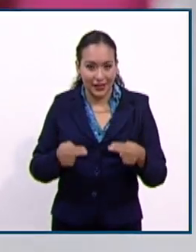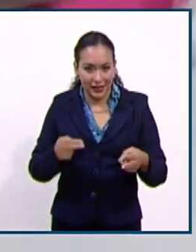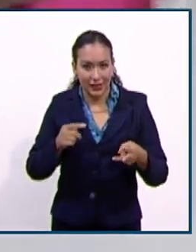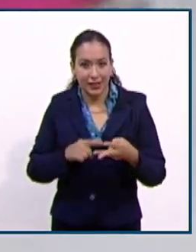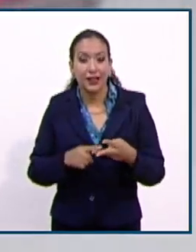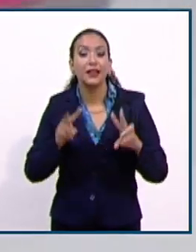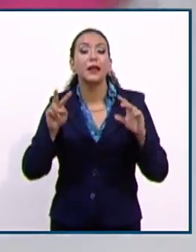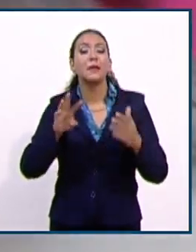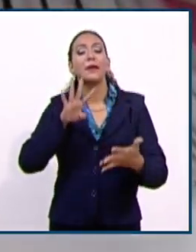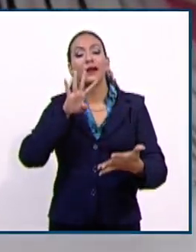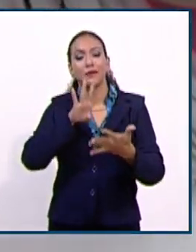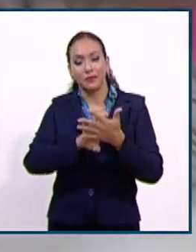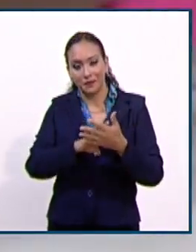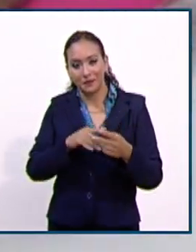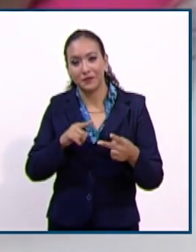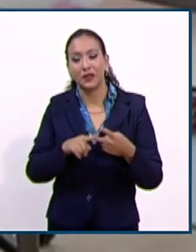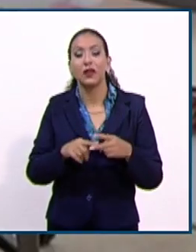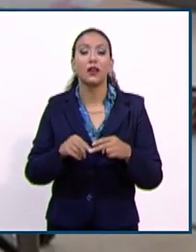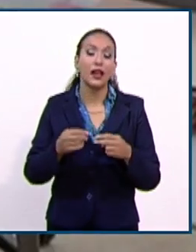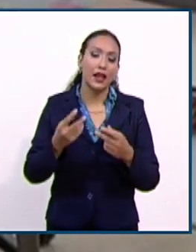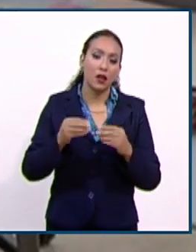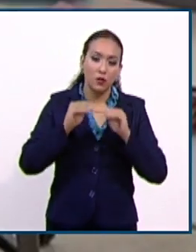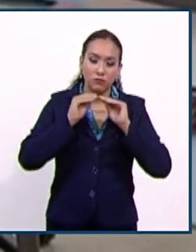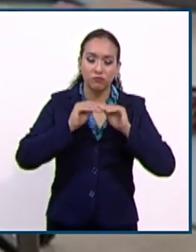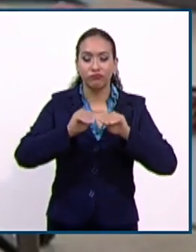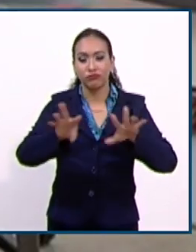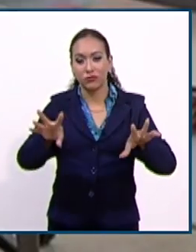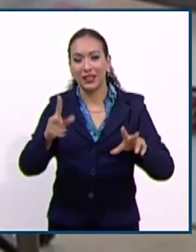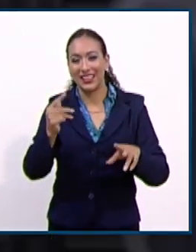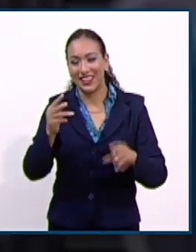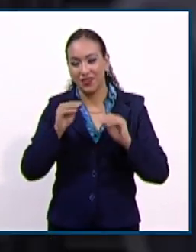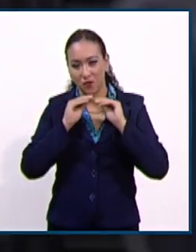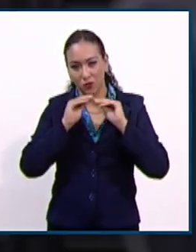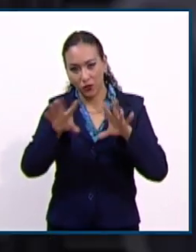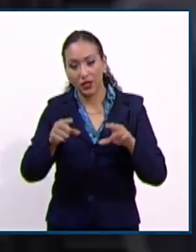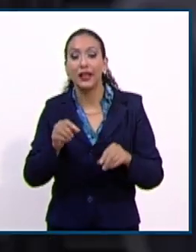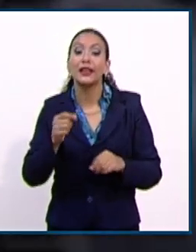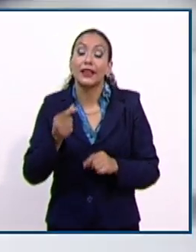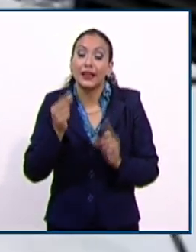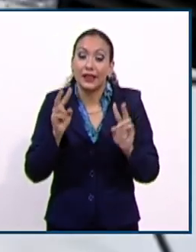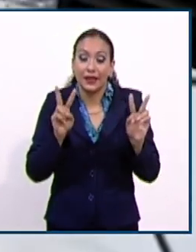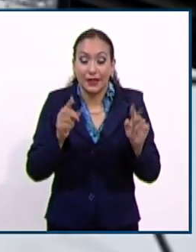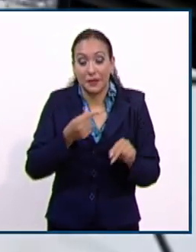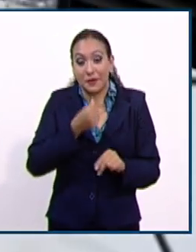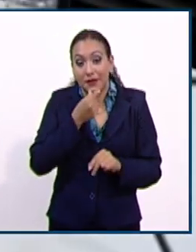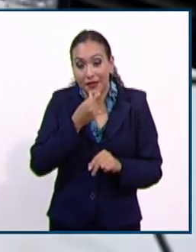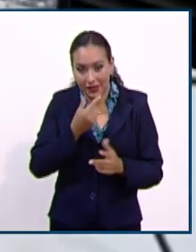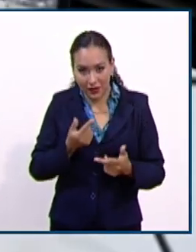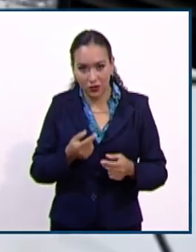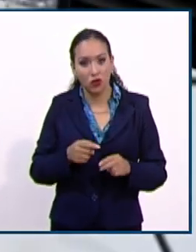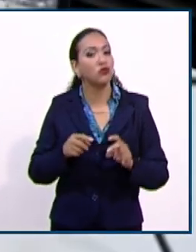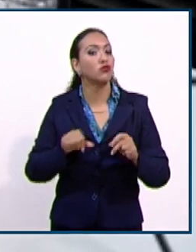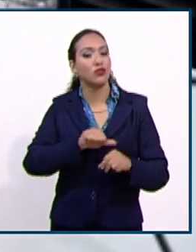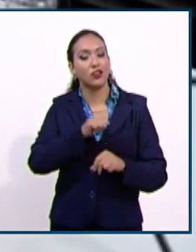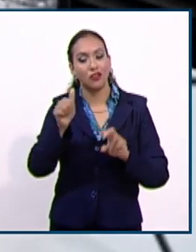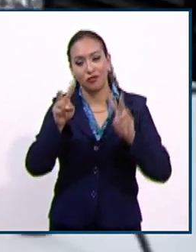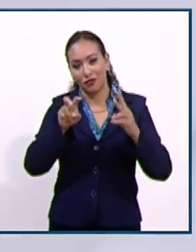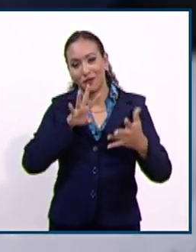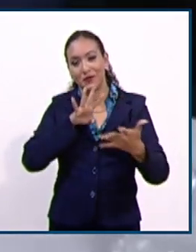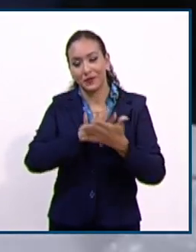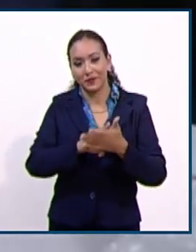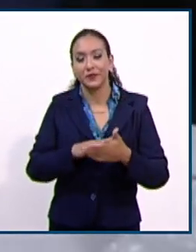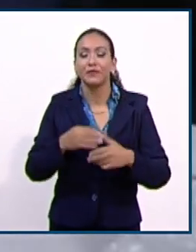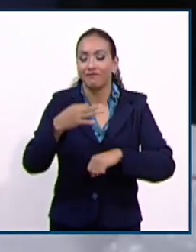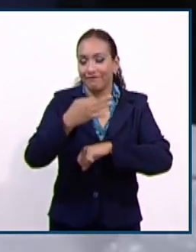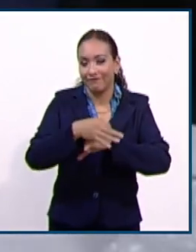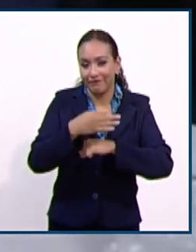ejecución penal, radiodifusión, concurso infantil y del sistema penal acusatorio. Se trata de charlas sobre casos prácticos e